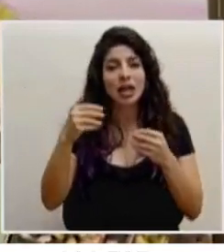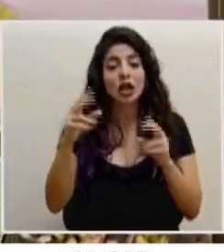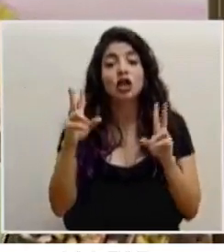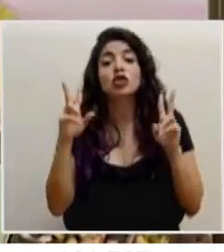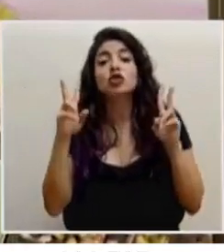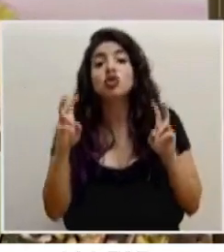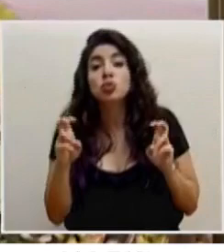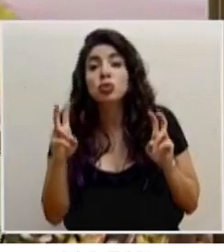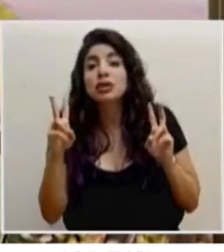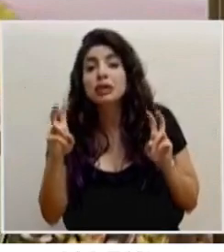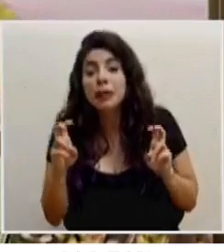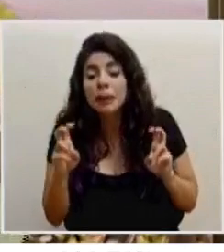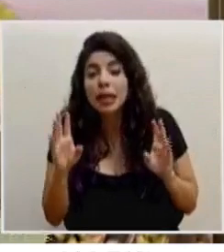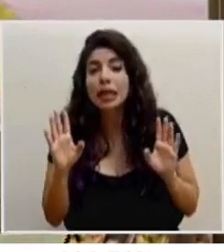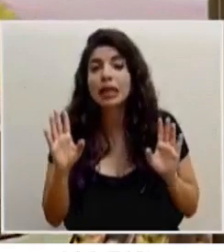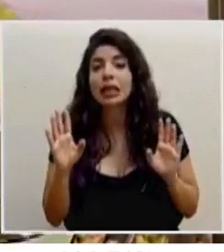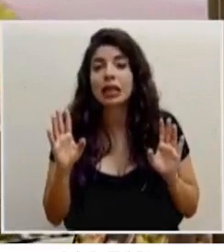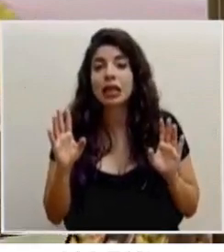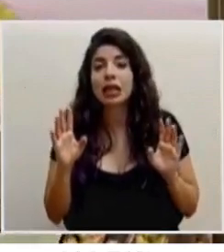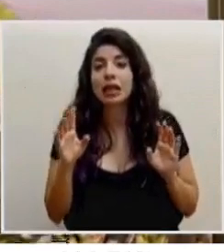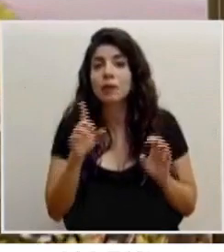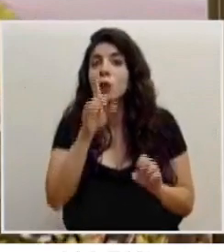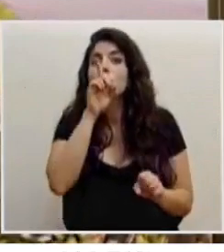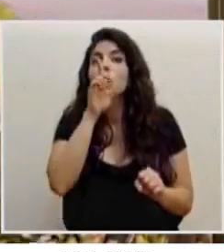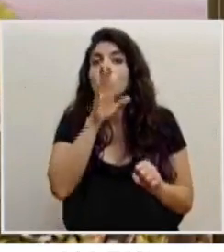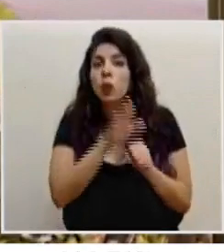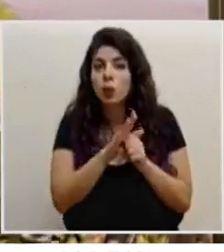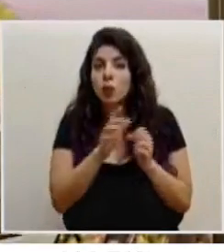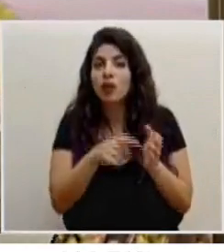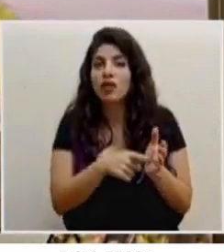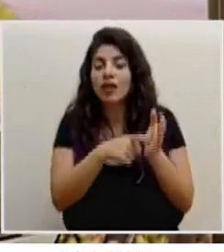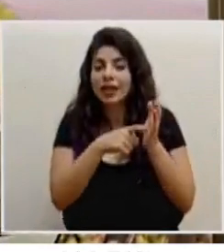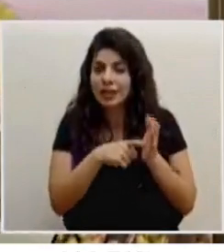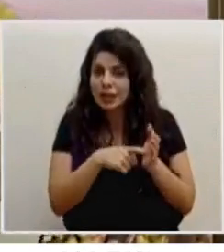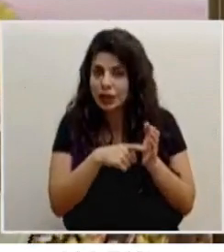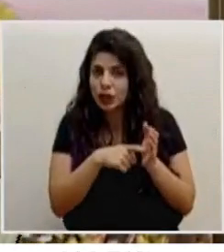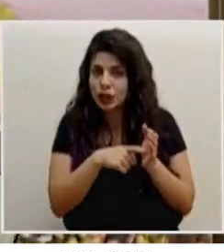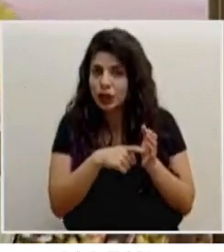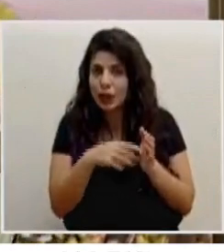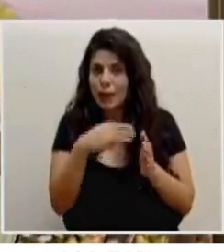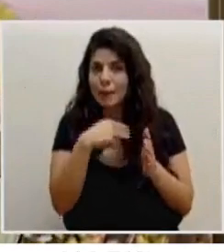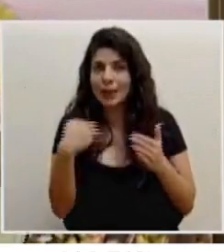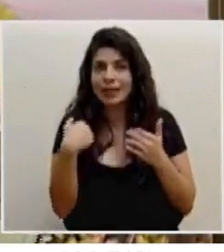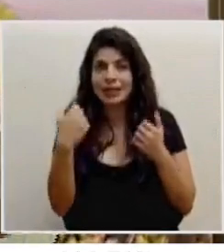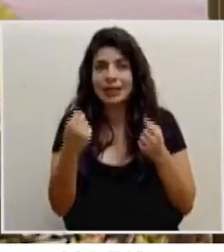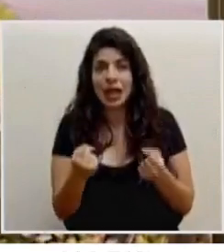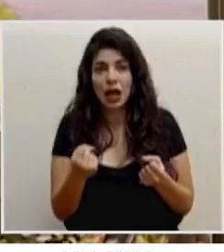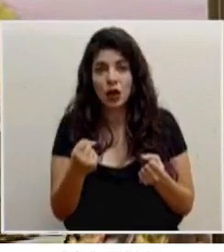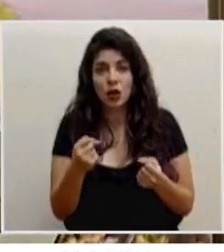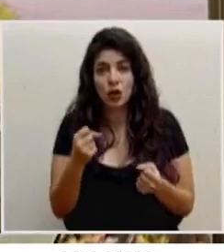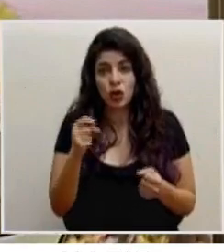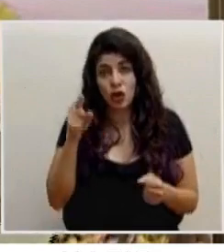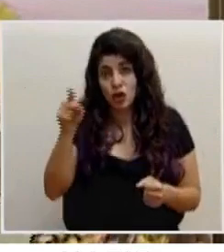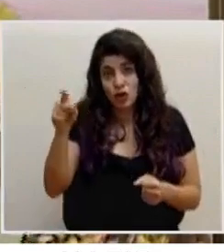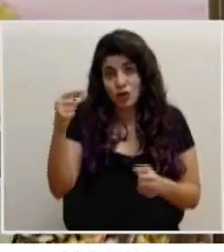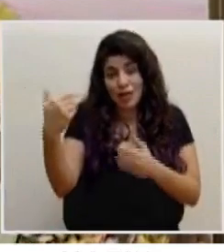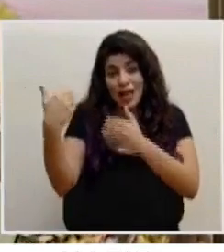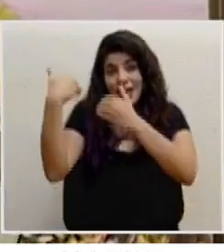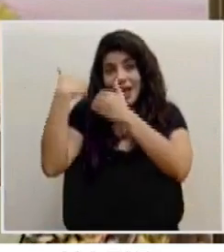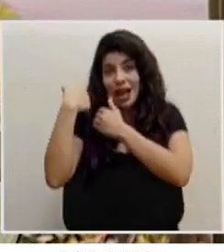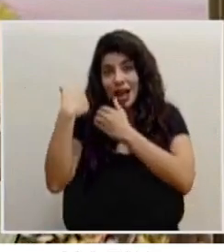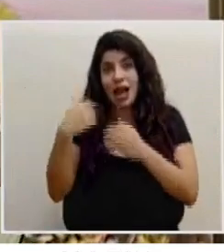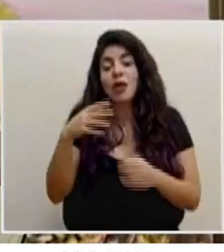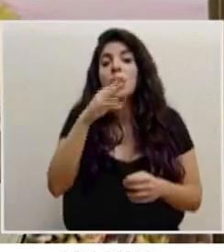supuestamente que cumplían con los requisitos de el Ministerio de Salud al que usted dirige,